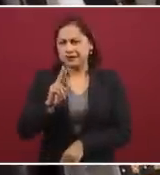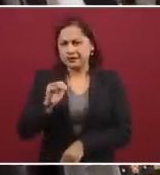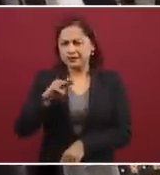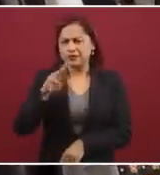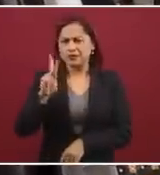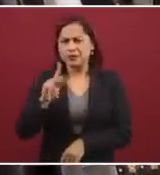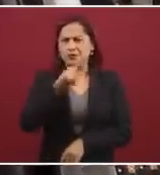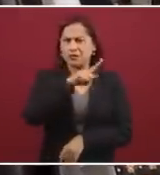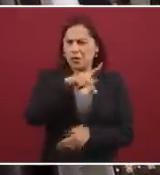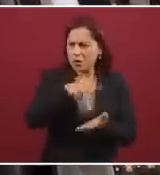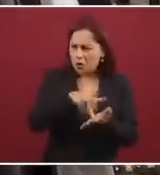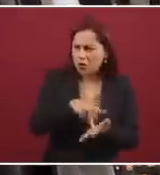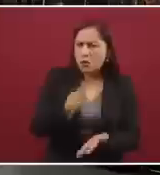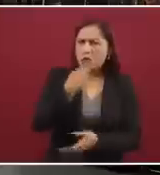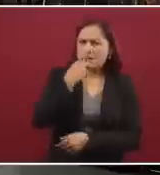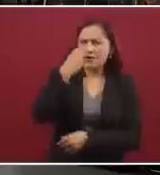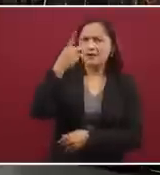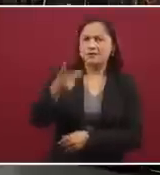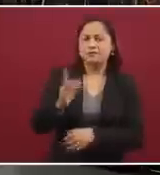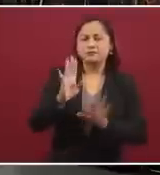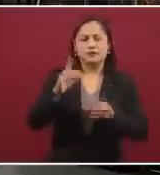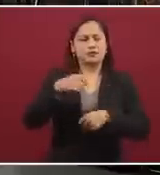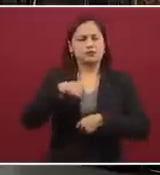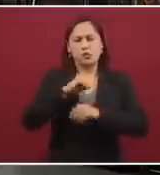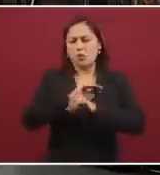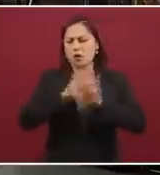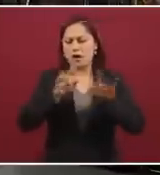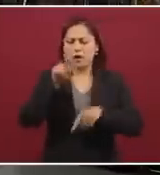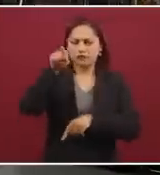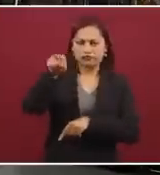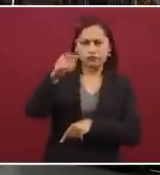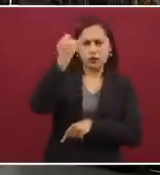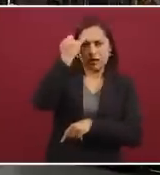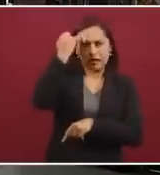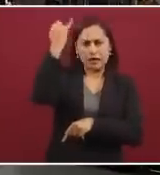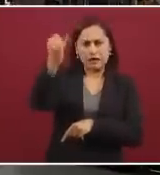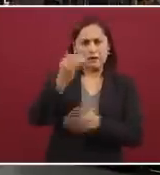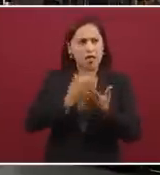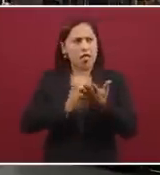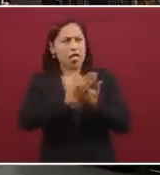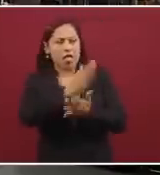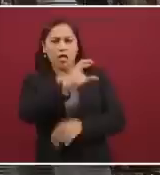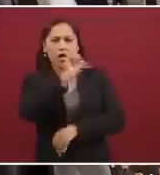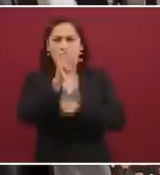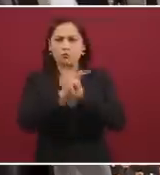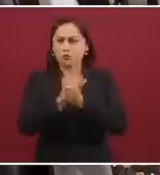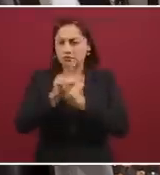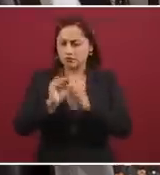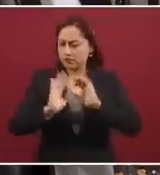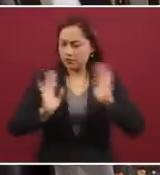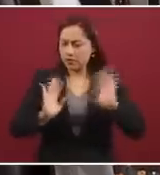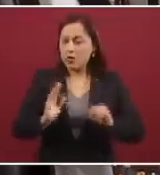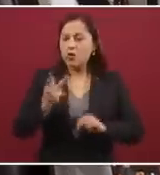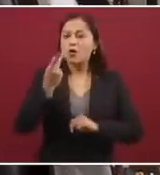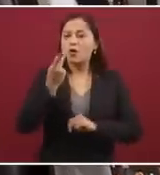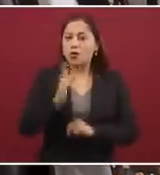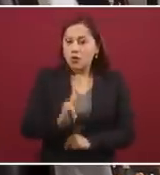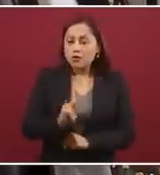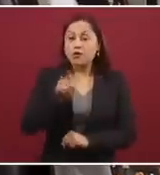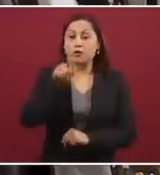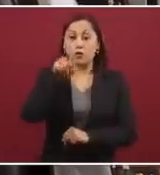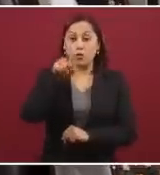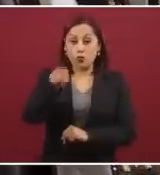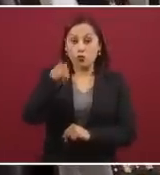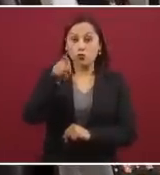en cuestiones de otros países pero también entiendo que usted como presidente de méxico no solamente le habla al gobierno de los eeuu le habla al pueblo